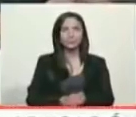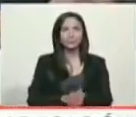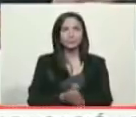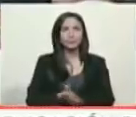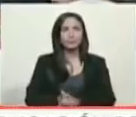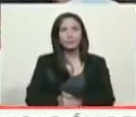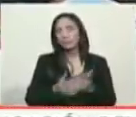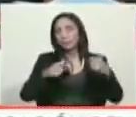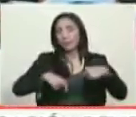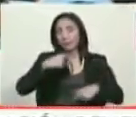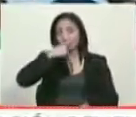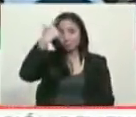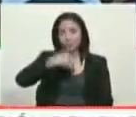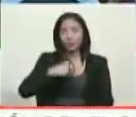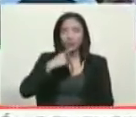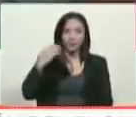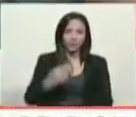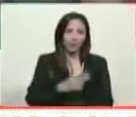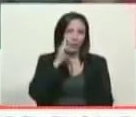Somos bolivarianos,